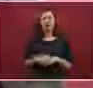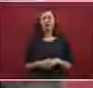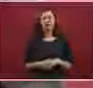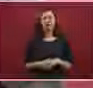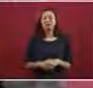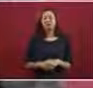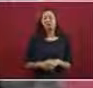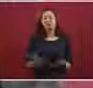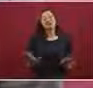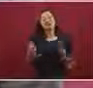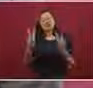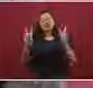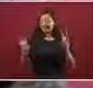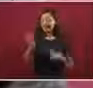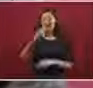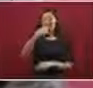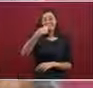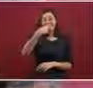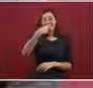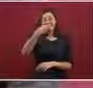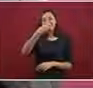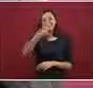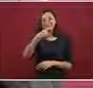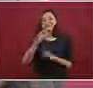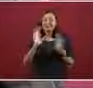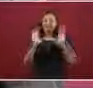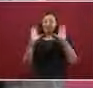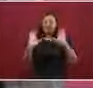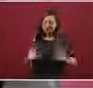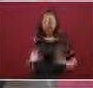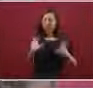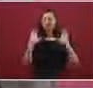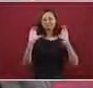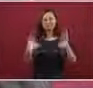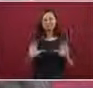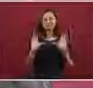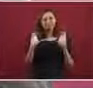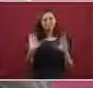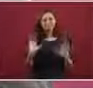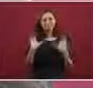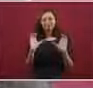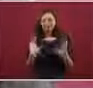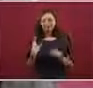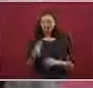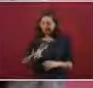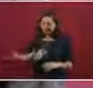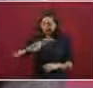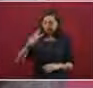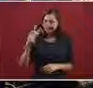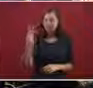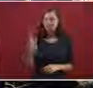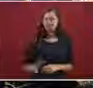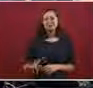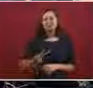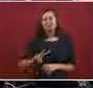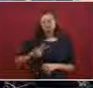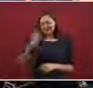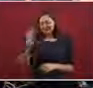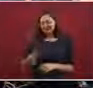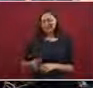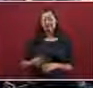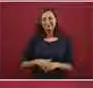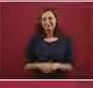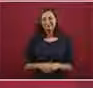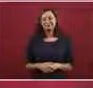medicinas, hay que tener mucho cuidado. La verdad, no pensé